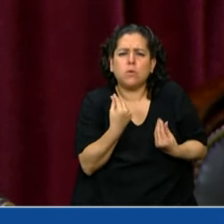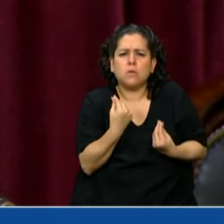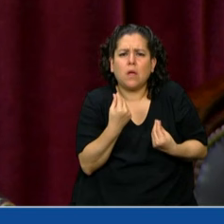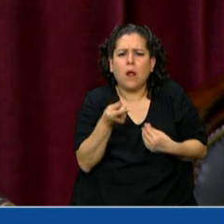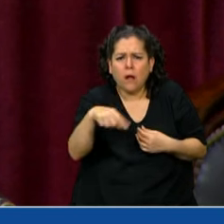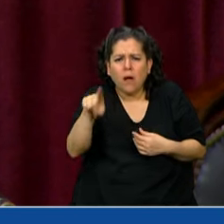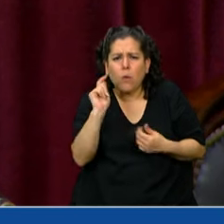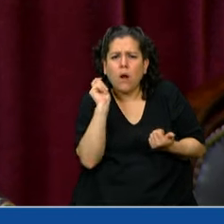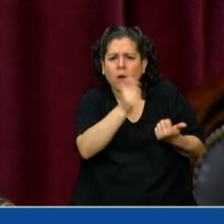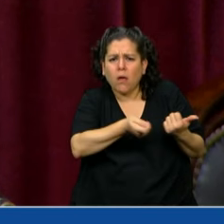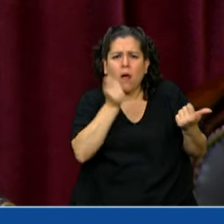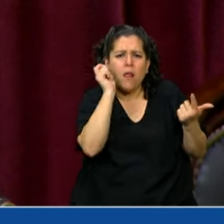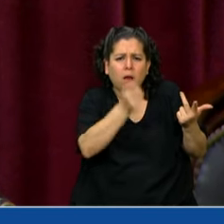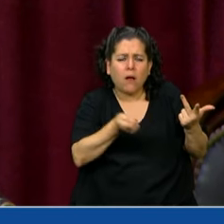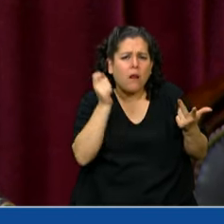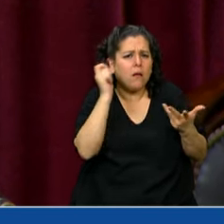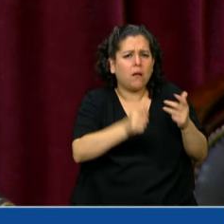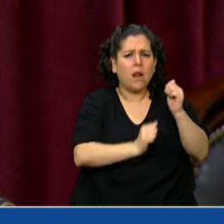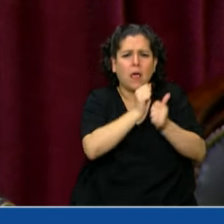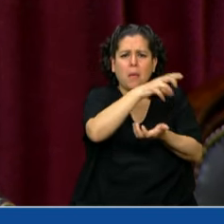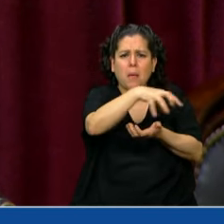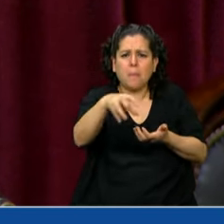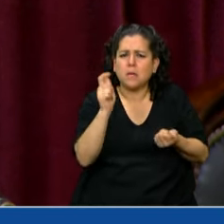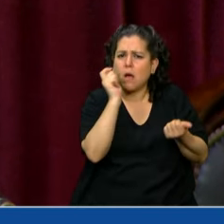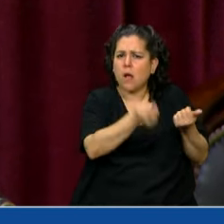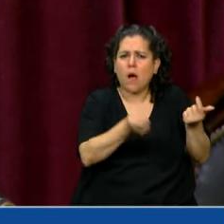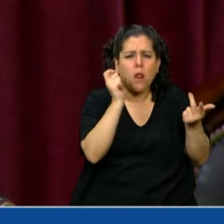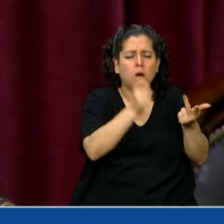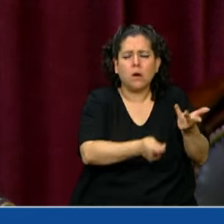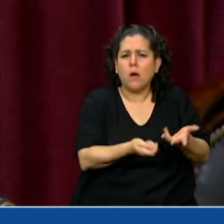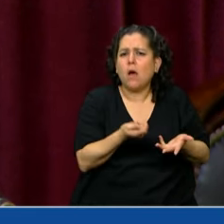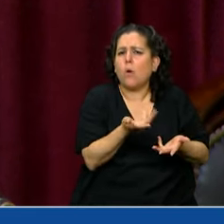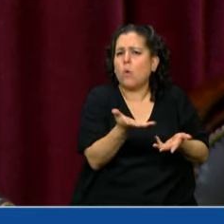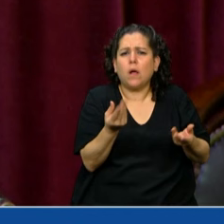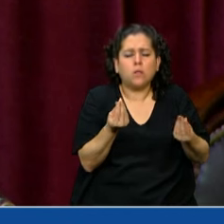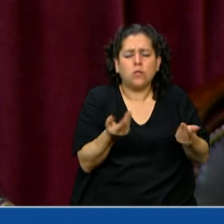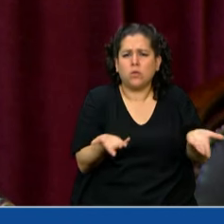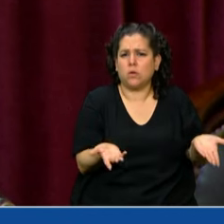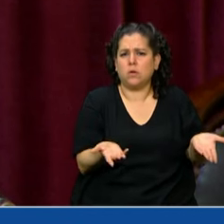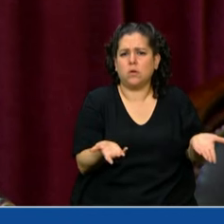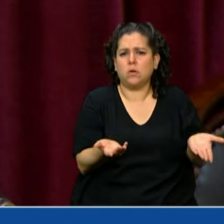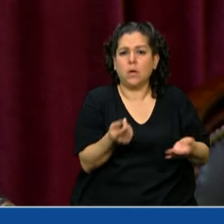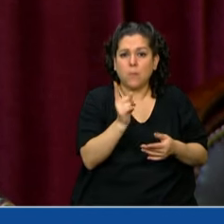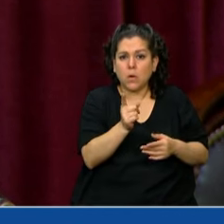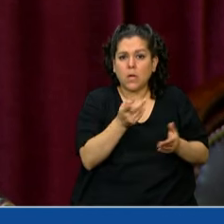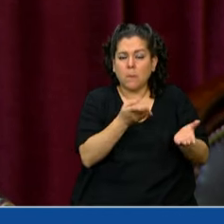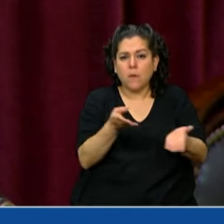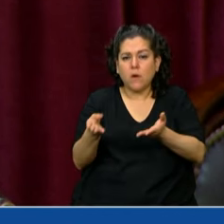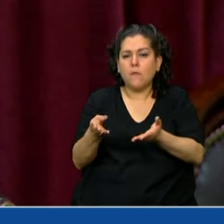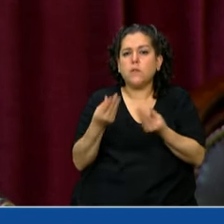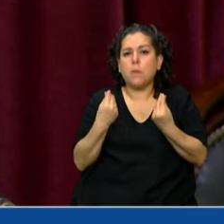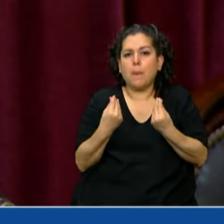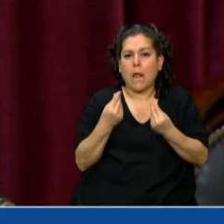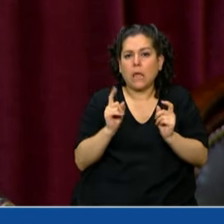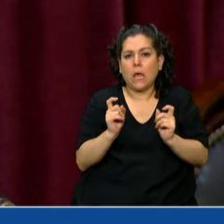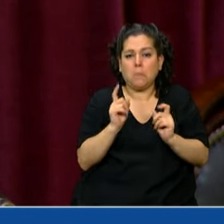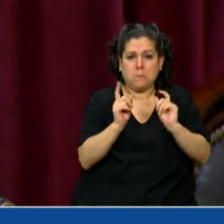regalar a estas grandes empresas Porque todos sabemos que en última instancia los beneficios van a ir a los bolsillos de